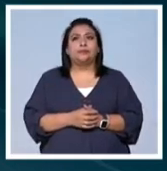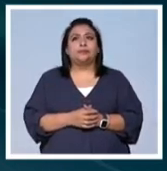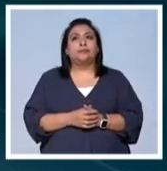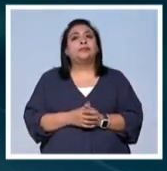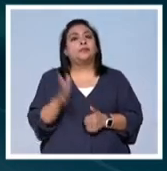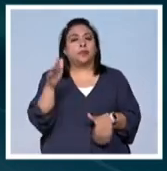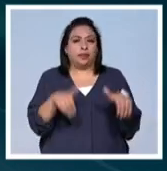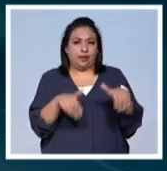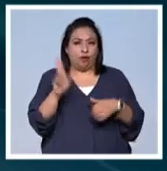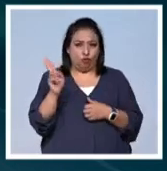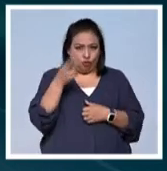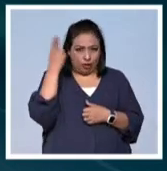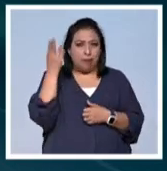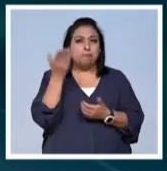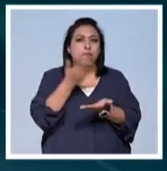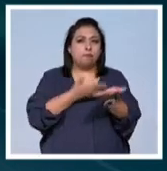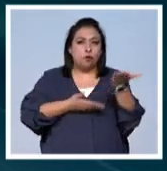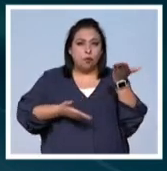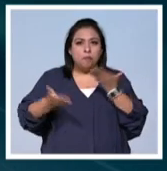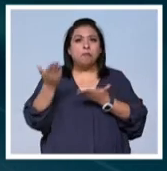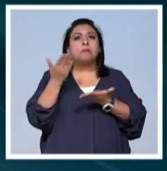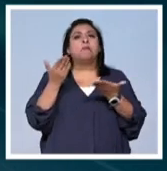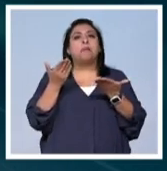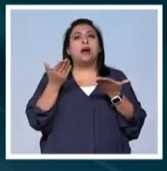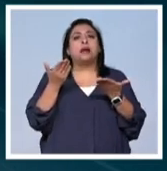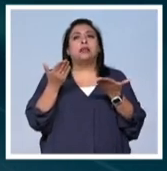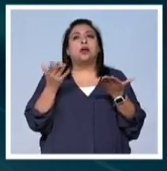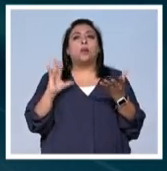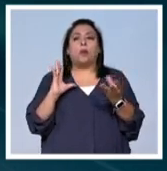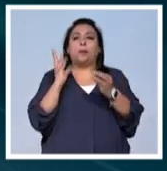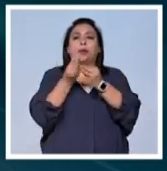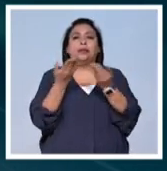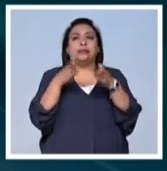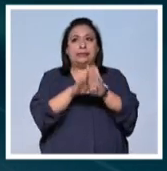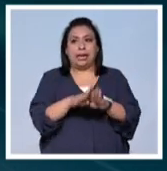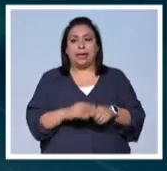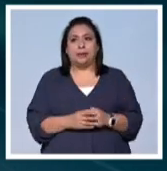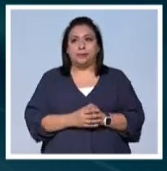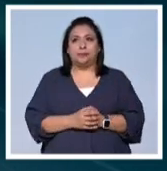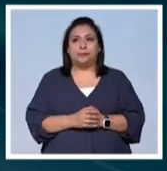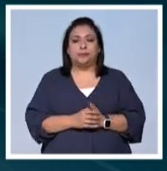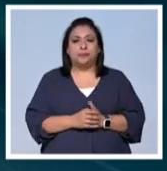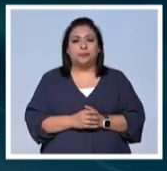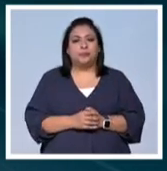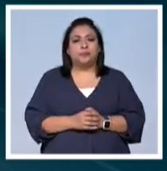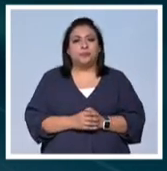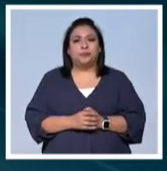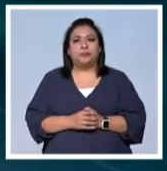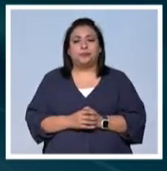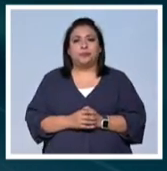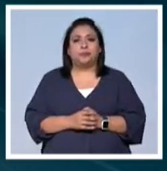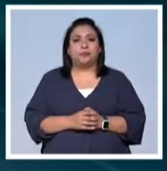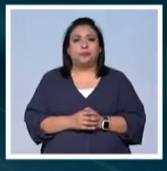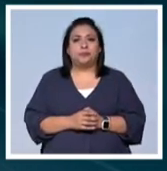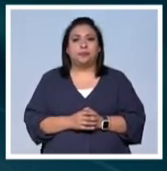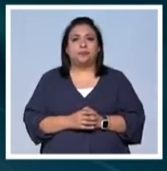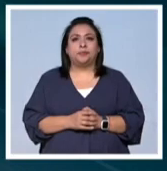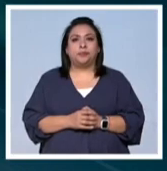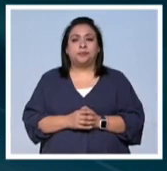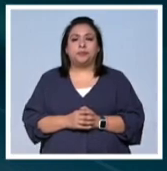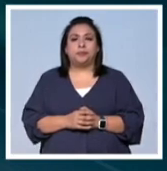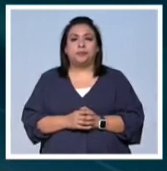teatro UNAM nos comparte su corte de caja no quiero hacer la función tienes que hacerla